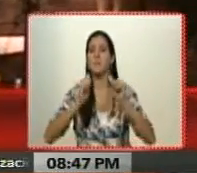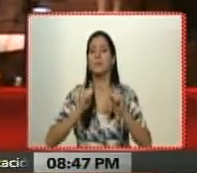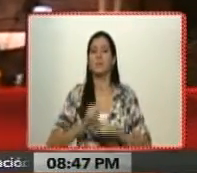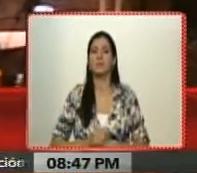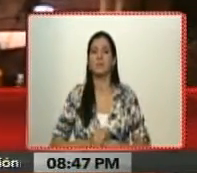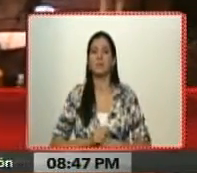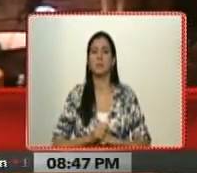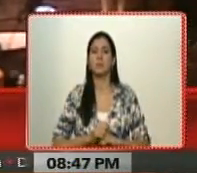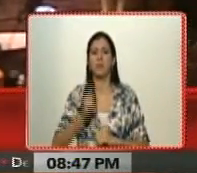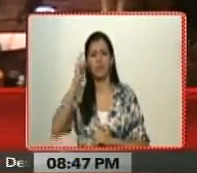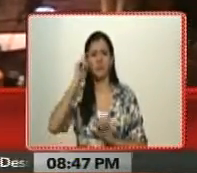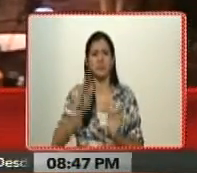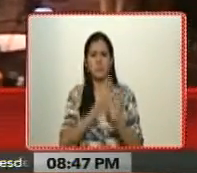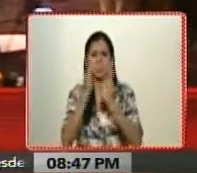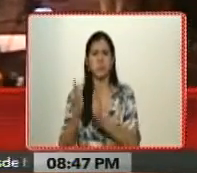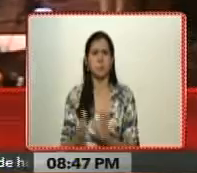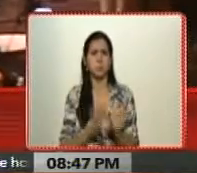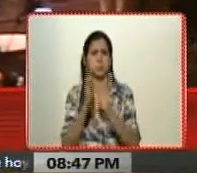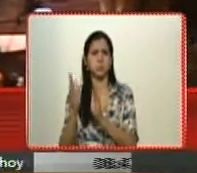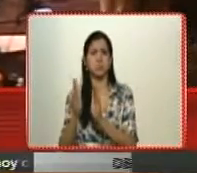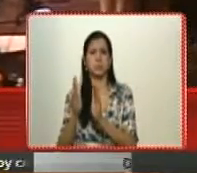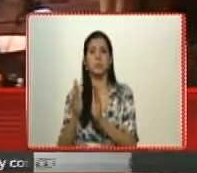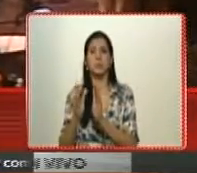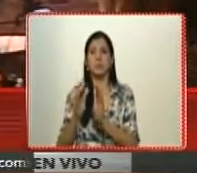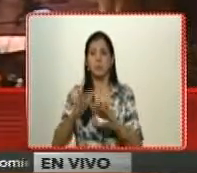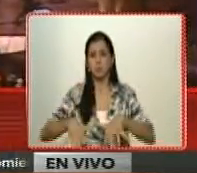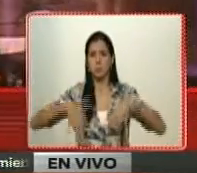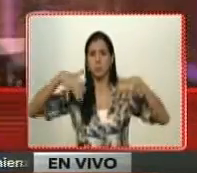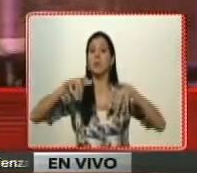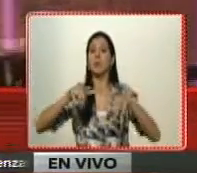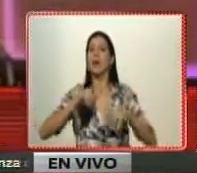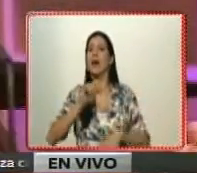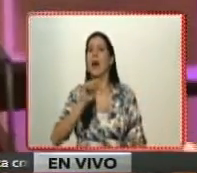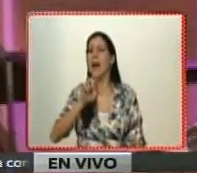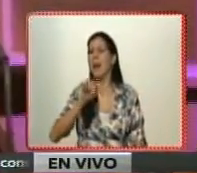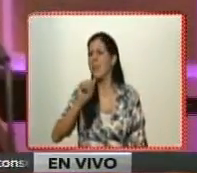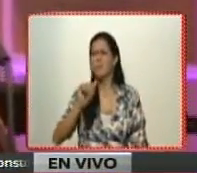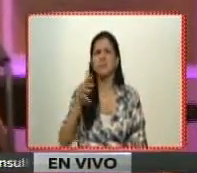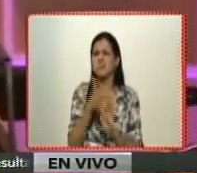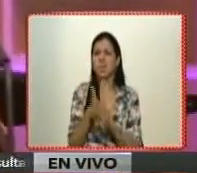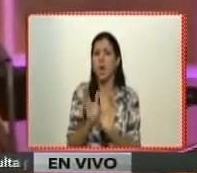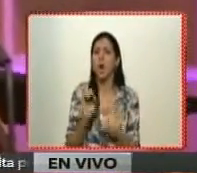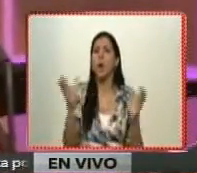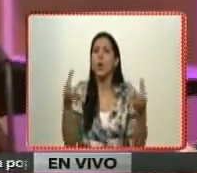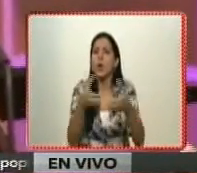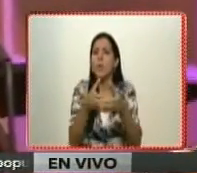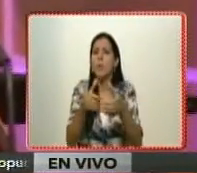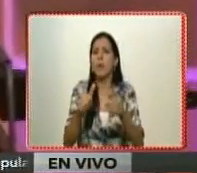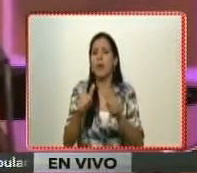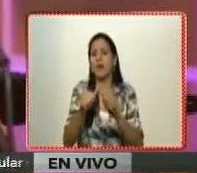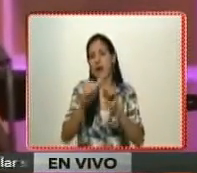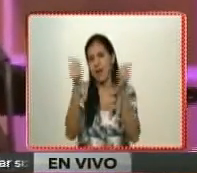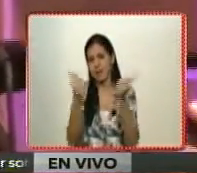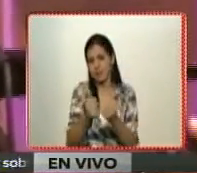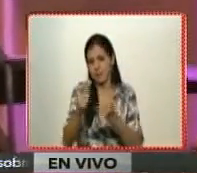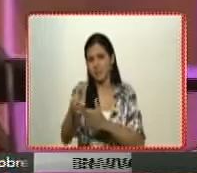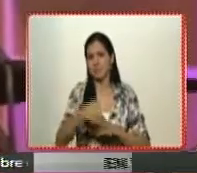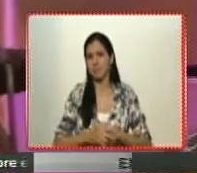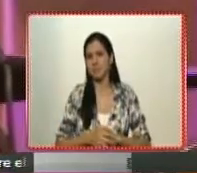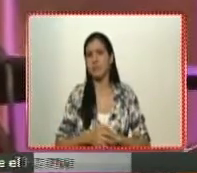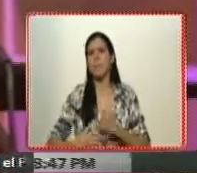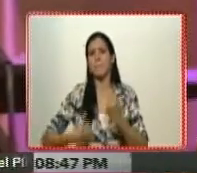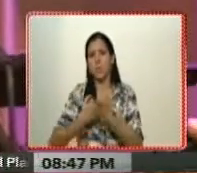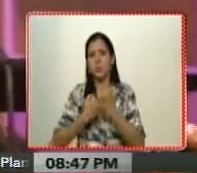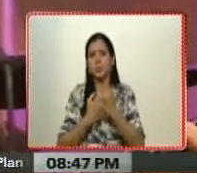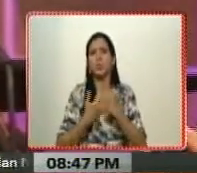de conciertos Son Ara. Ara es la agencia de representación de artistas del gobierno, precisamente para dar impulso y